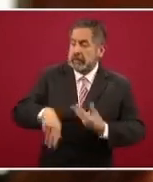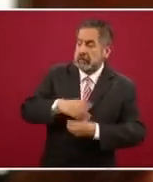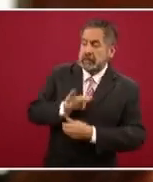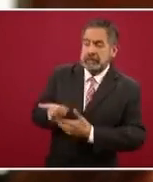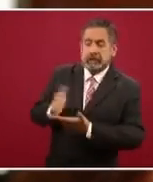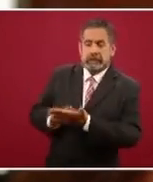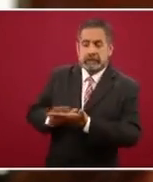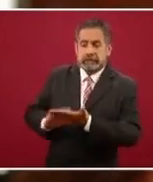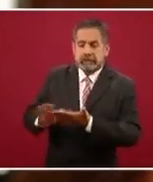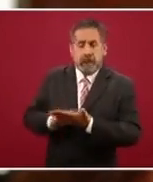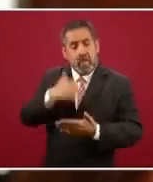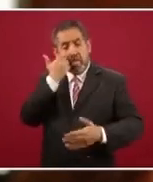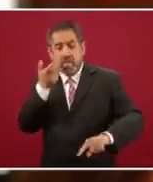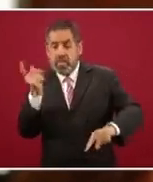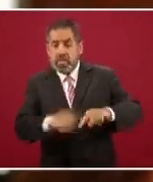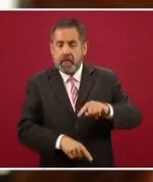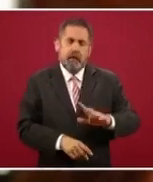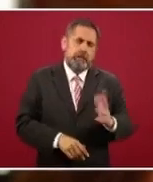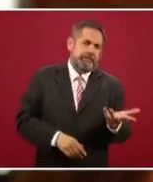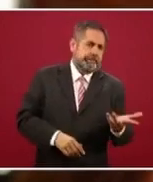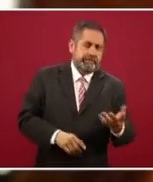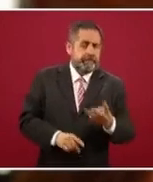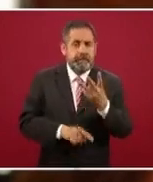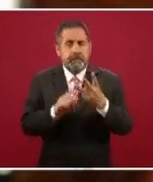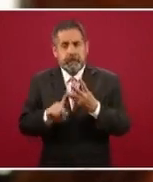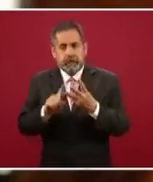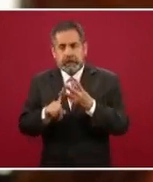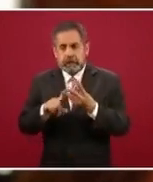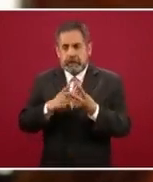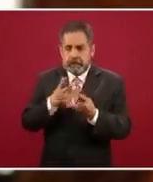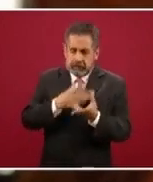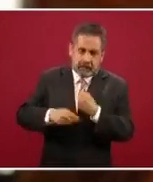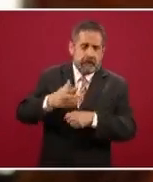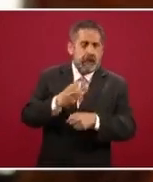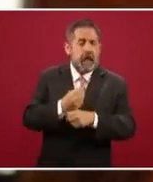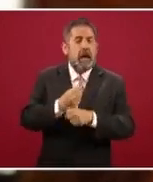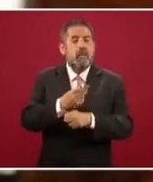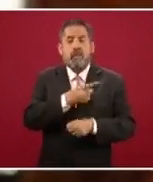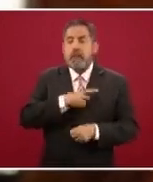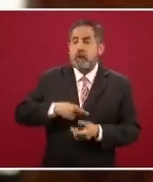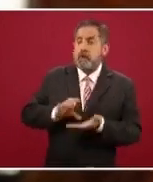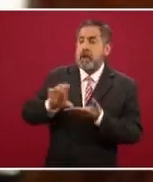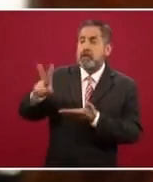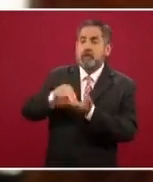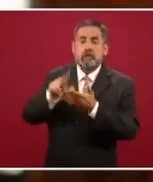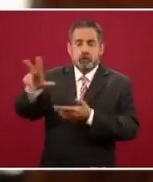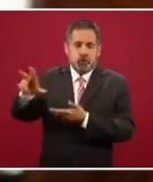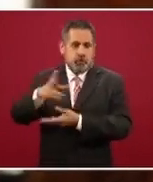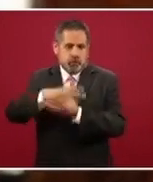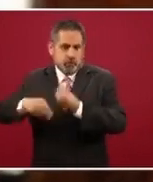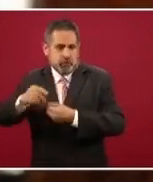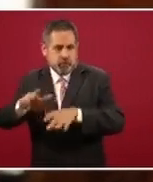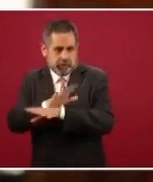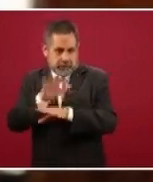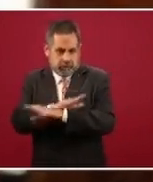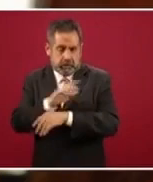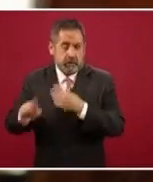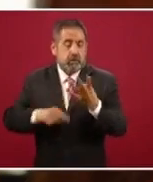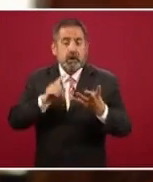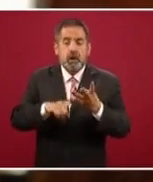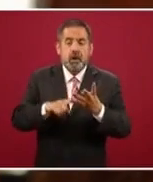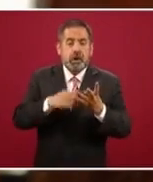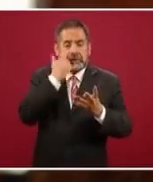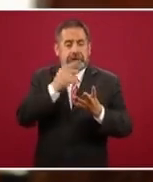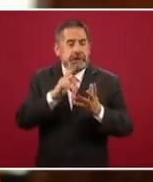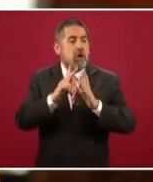sus créditos. 3, una reestructuración de la deuda 2018 con la financiera. 4, un